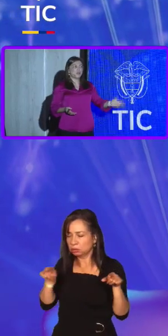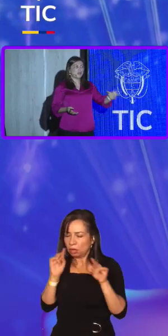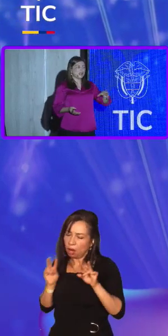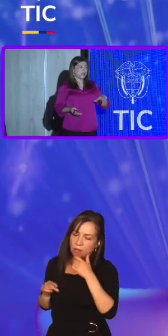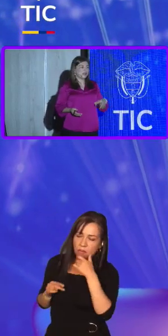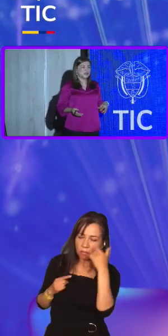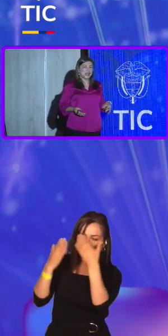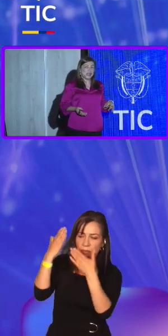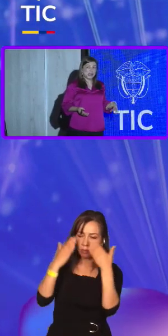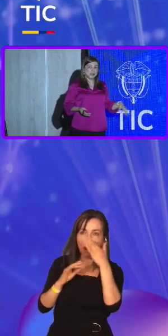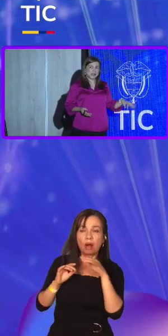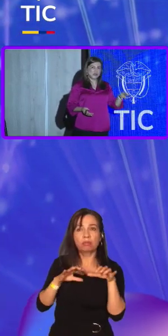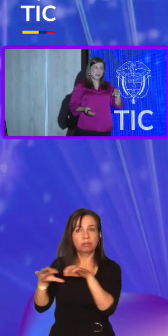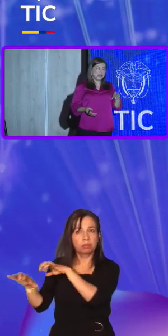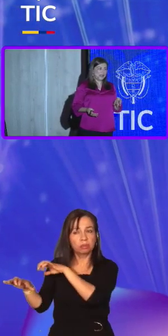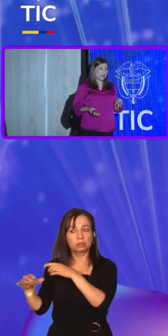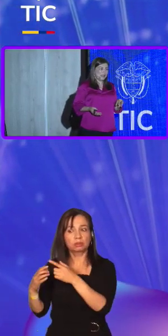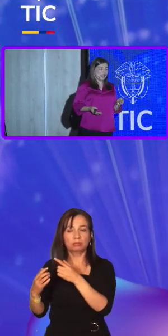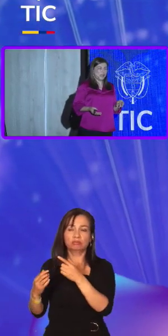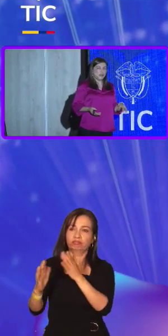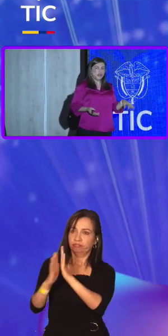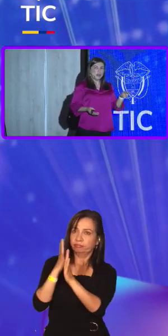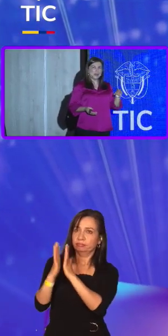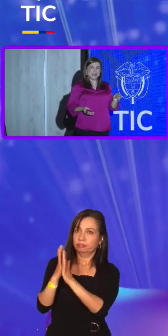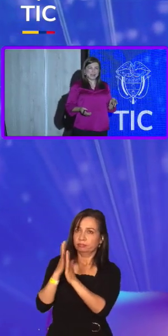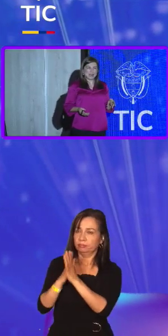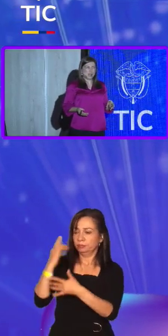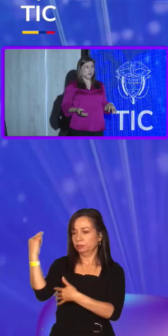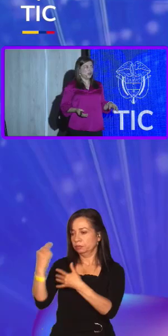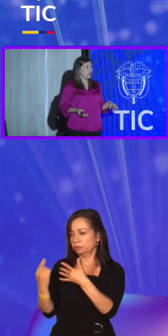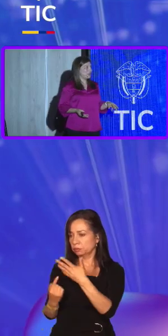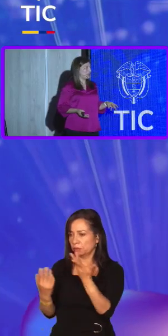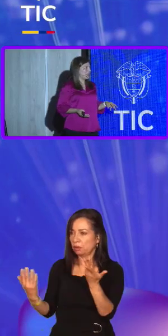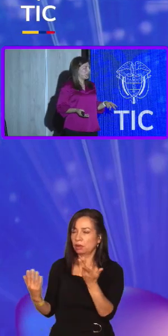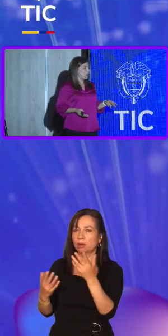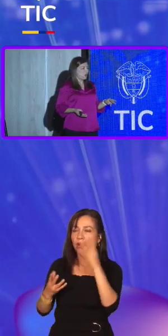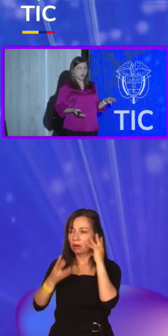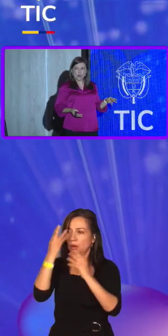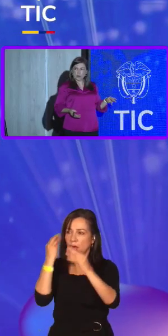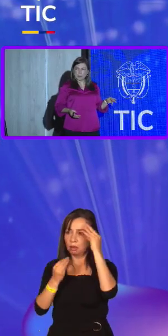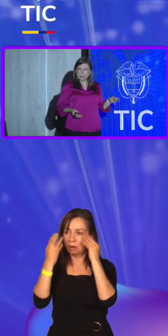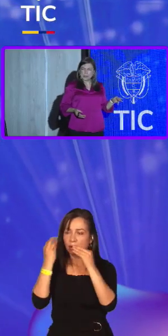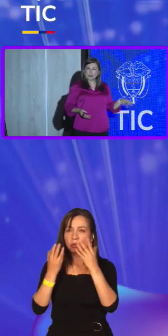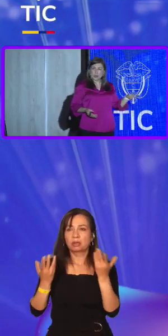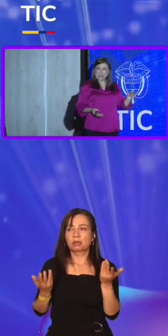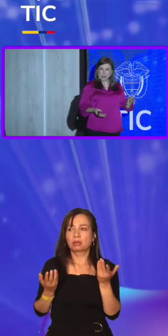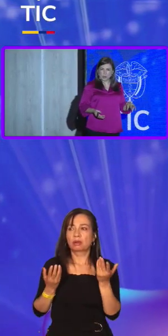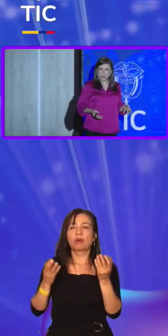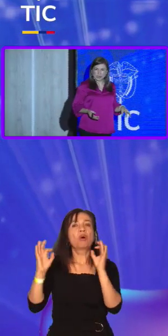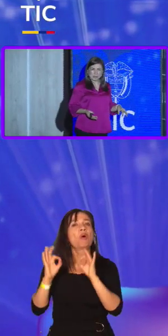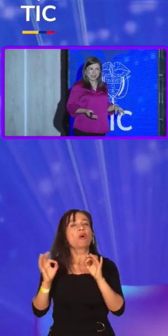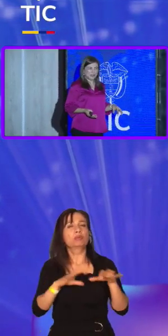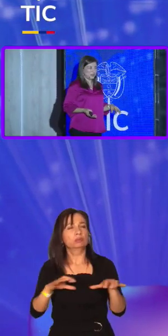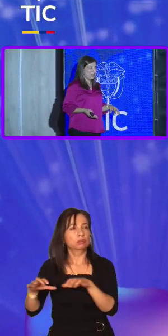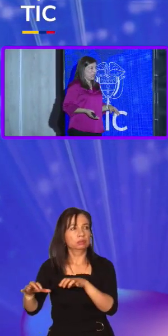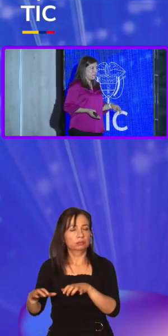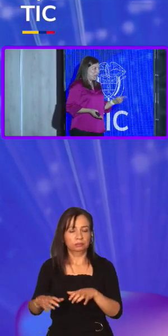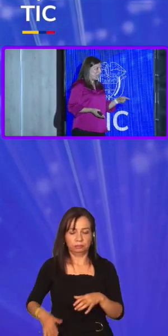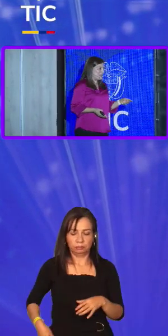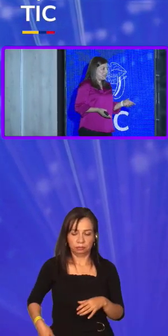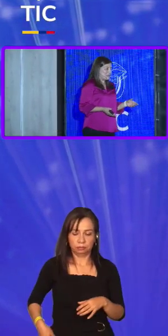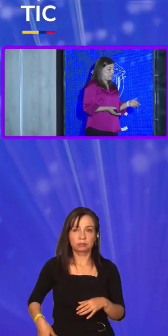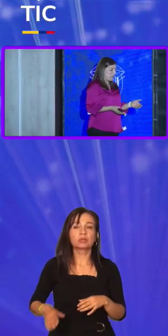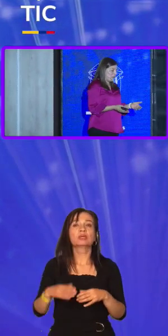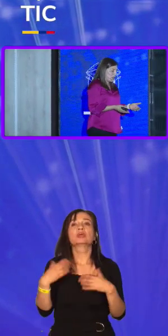tener con base en los comportamientos que los datos me dan y qué he podido aprender, qué he podido tener como patrones de